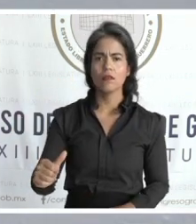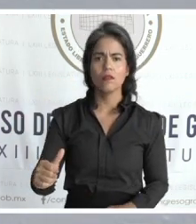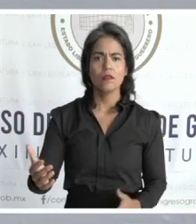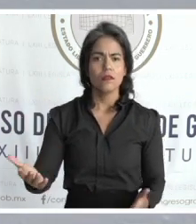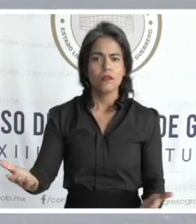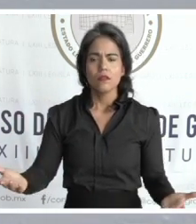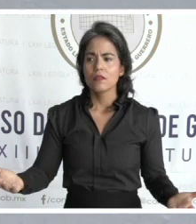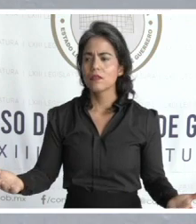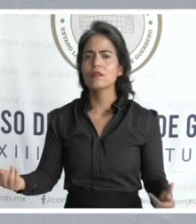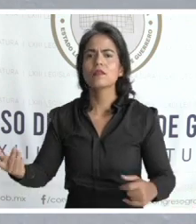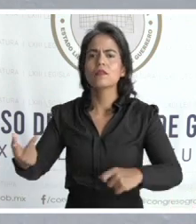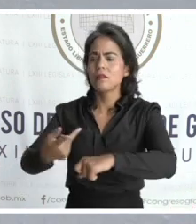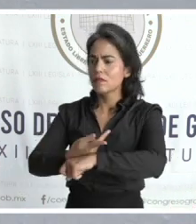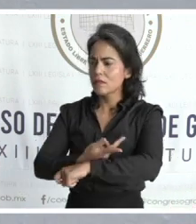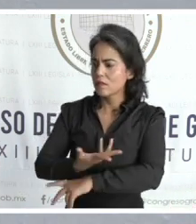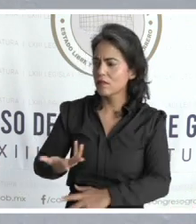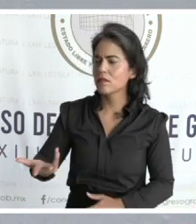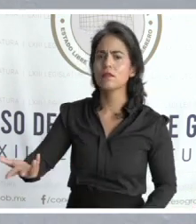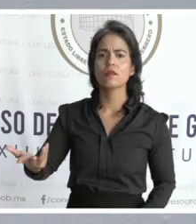que era objeto?